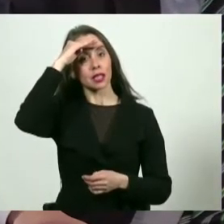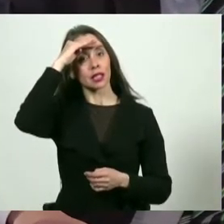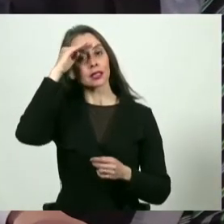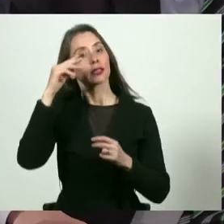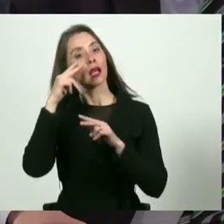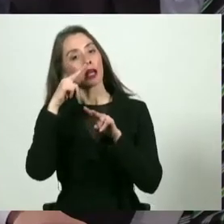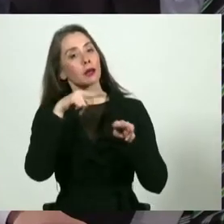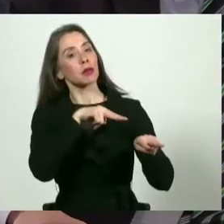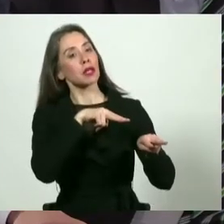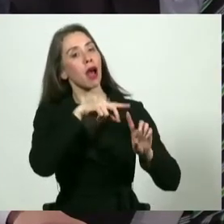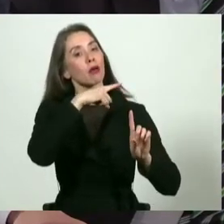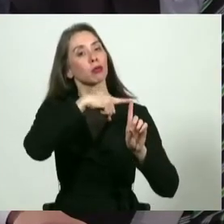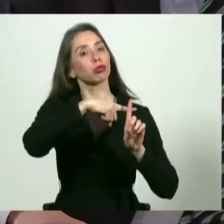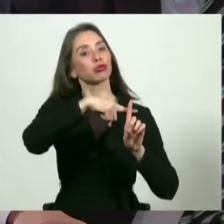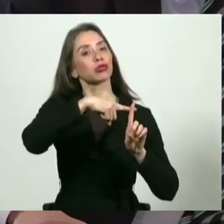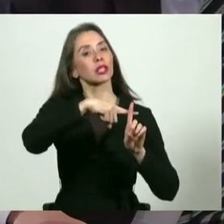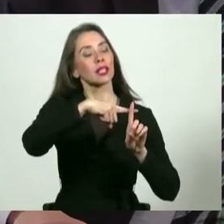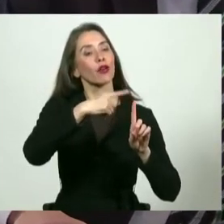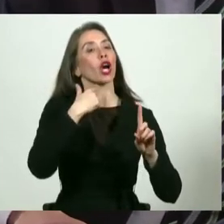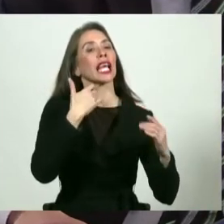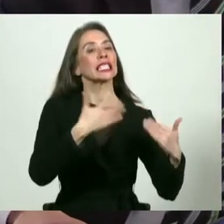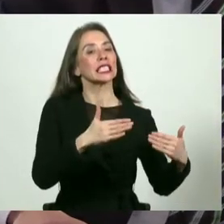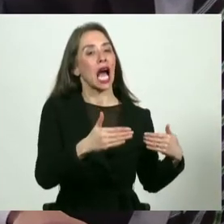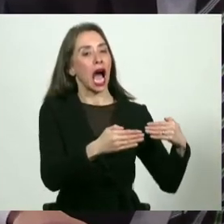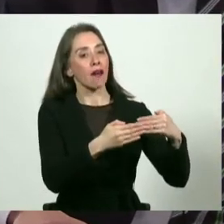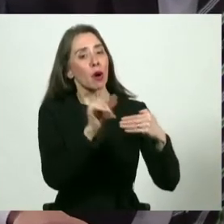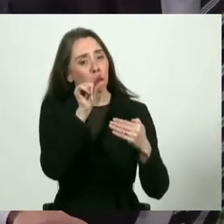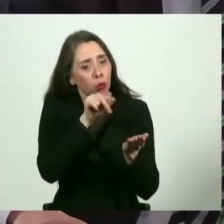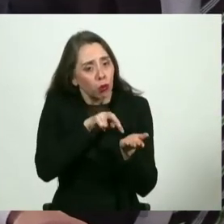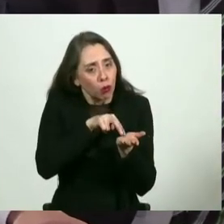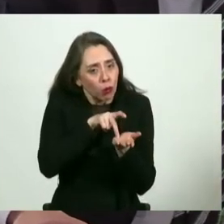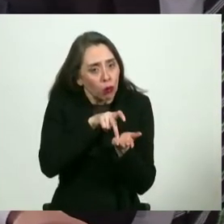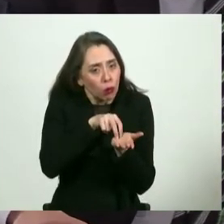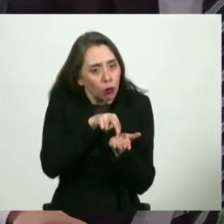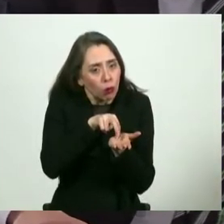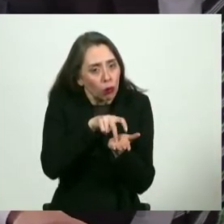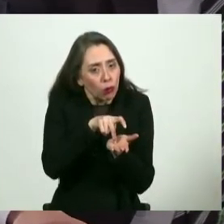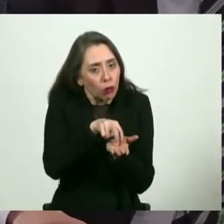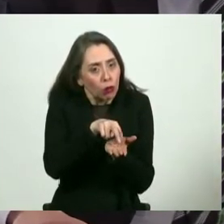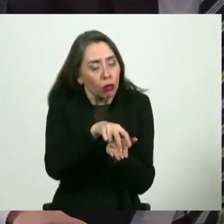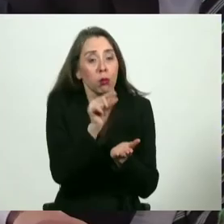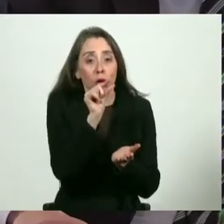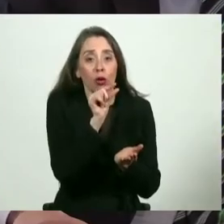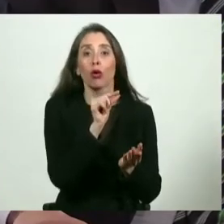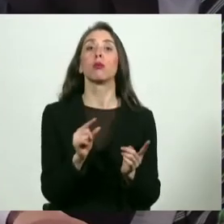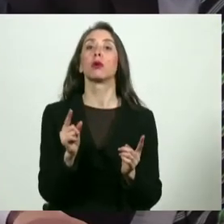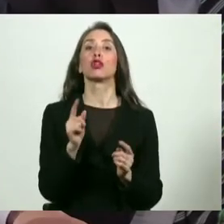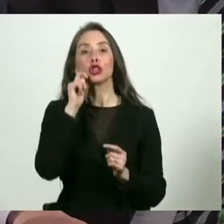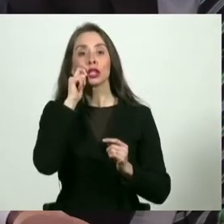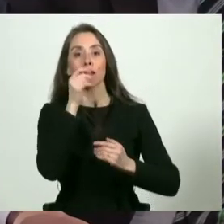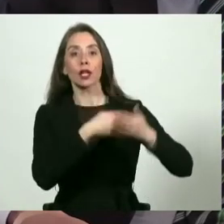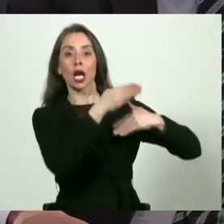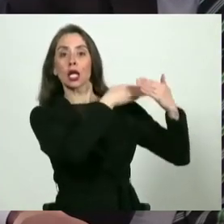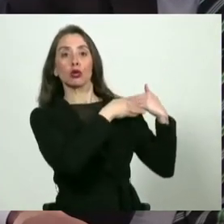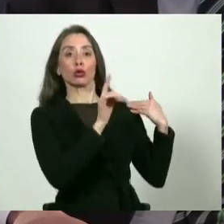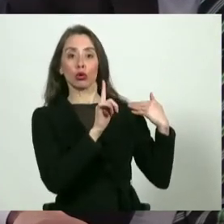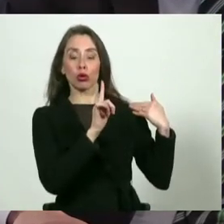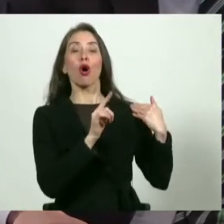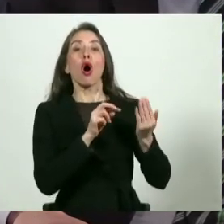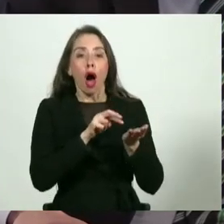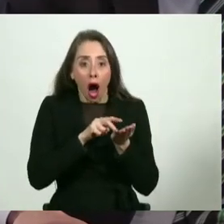escuelas, desde los hospitales, servicios básicos que tenemos. Hoy día también tenemos que echar mano, y yo soy muy dado a eso, digamos, me fascina el tema,